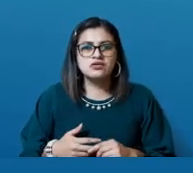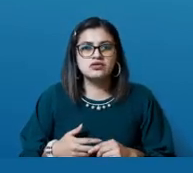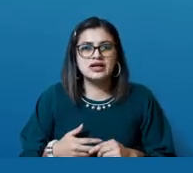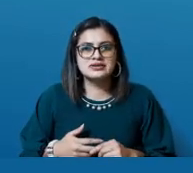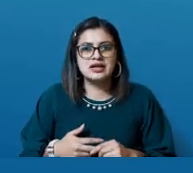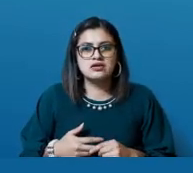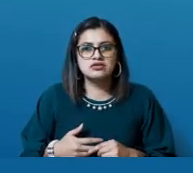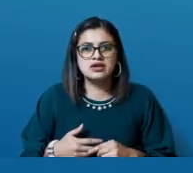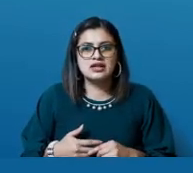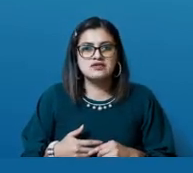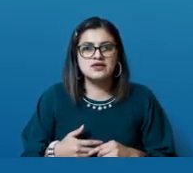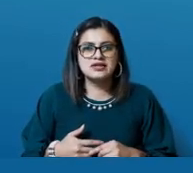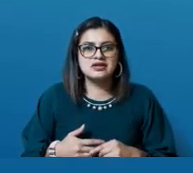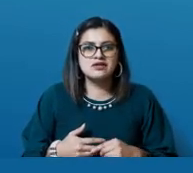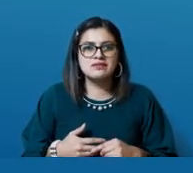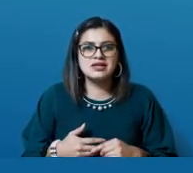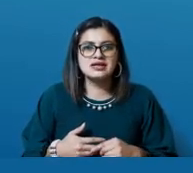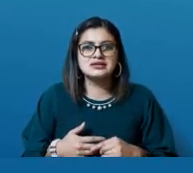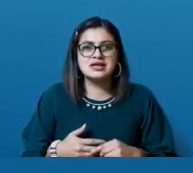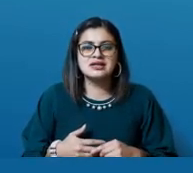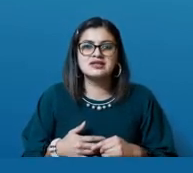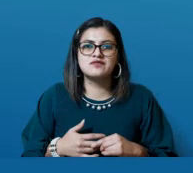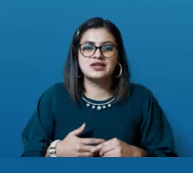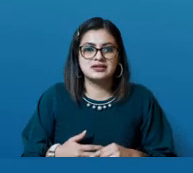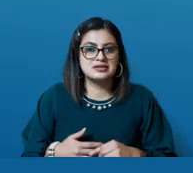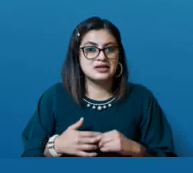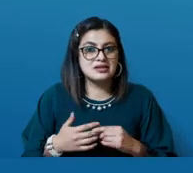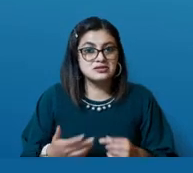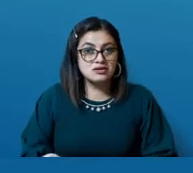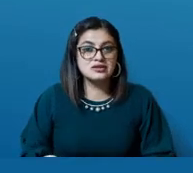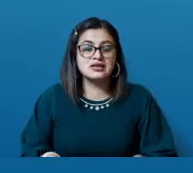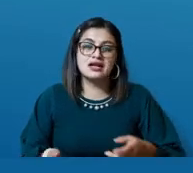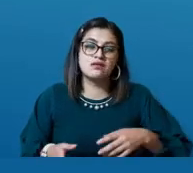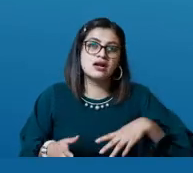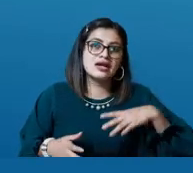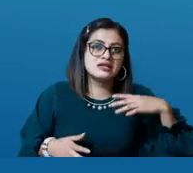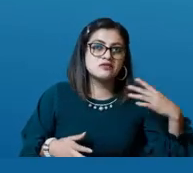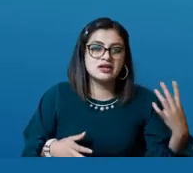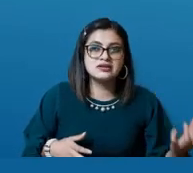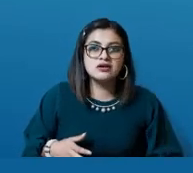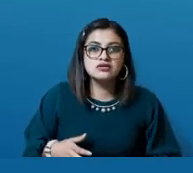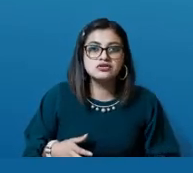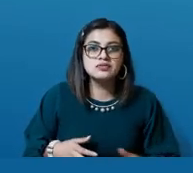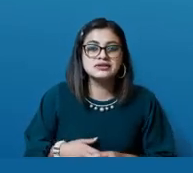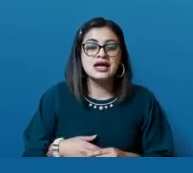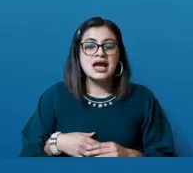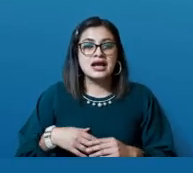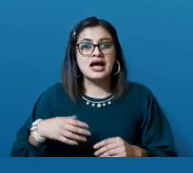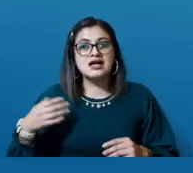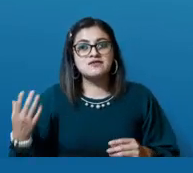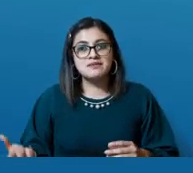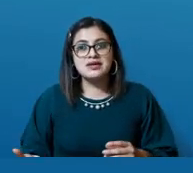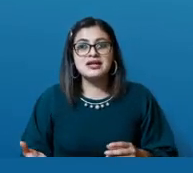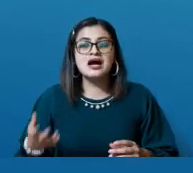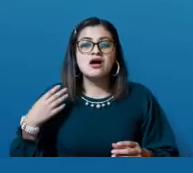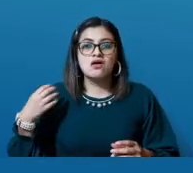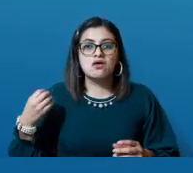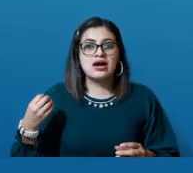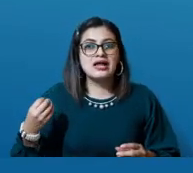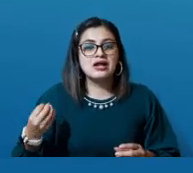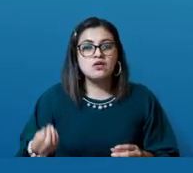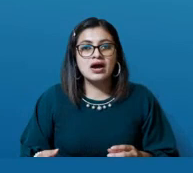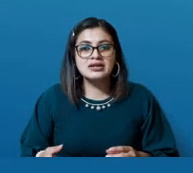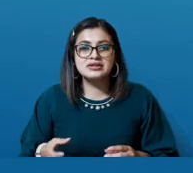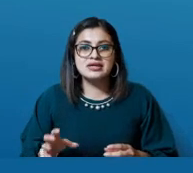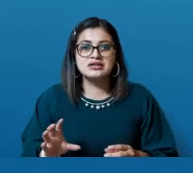diferentes culturas e incluso las diferentes familias tienen diferentes tradiciones, al igual que hay diferentes costumbres, cada familia